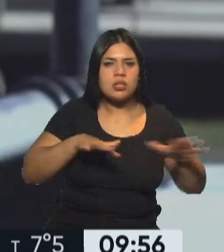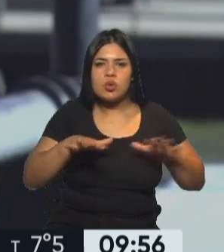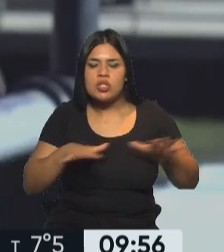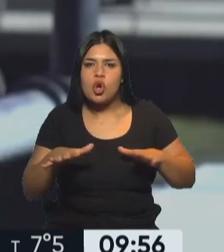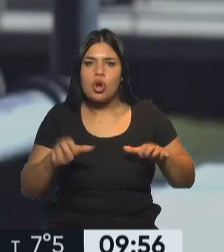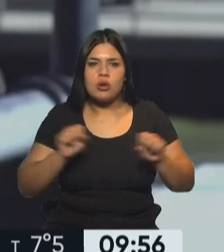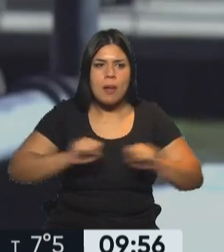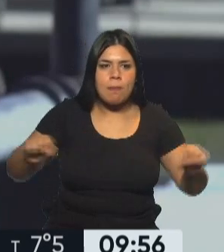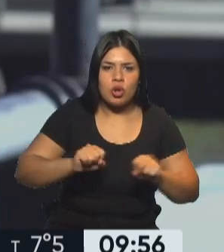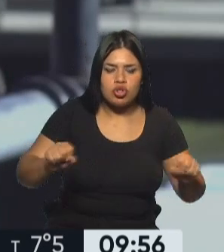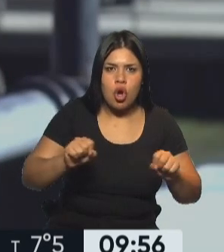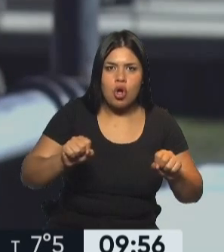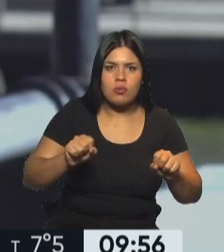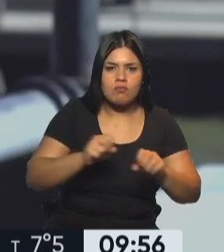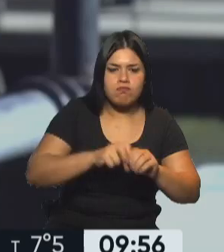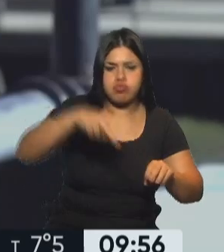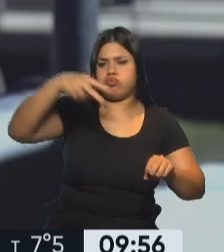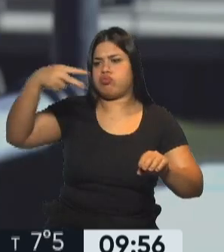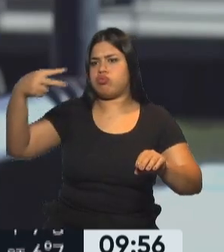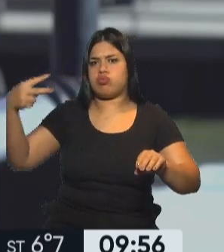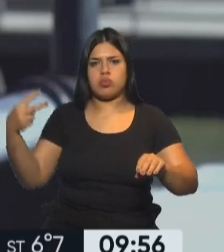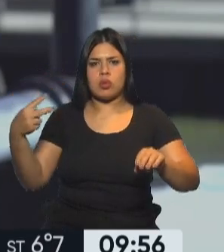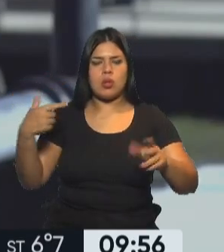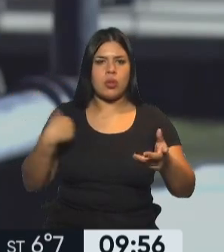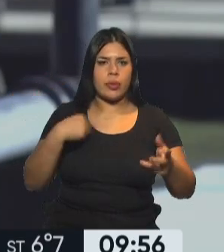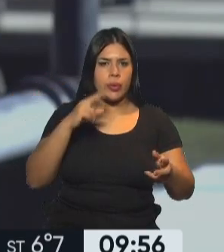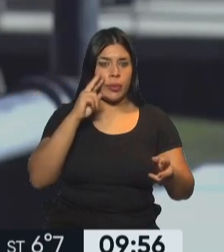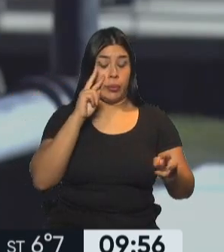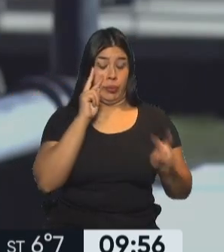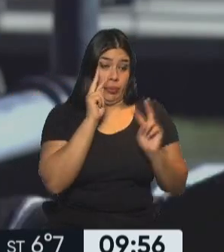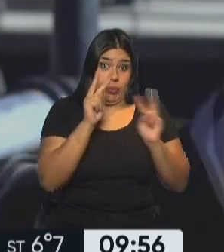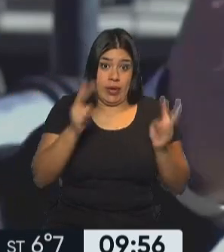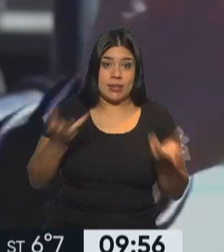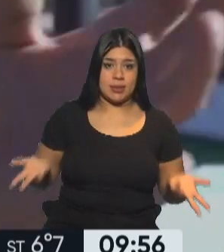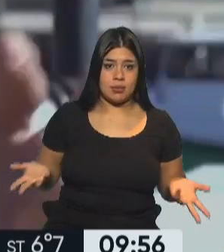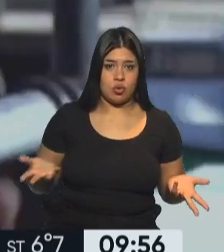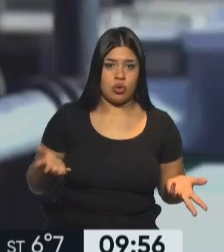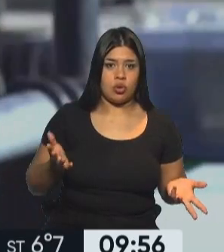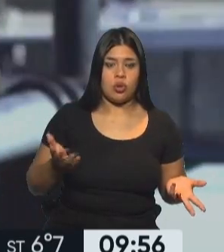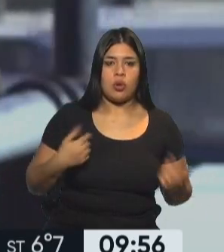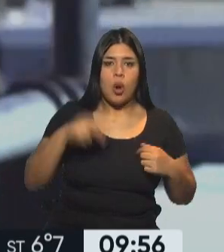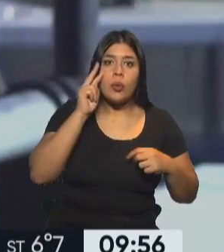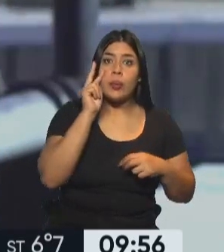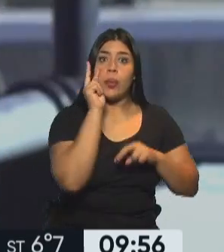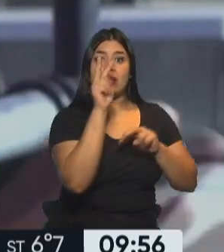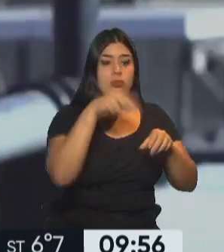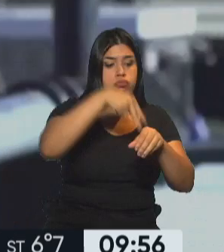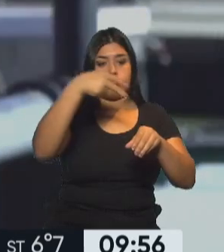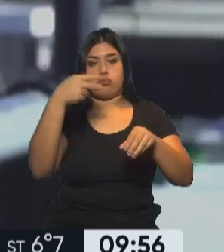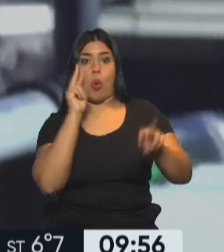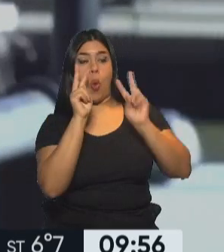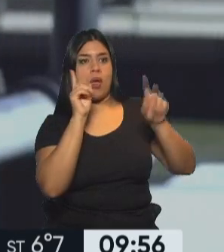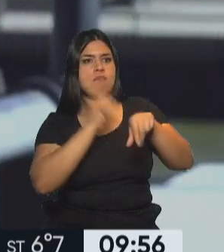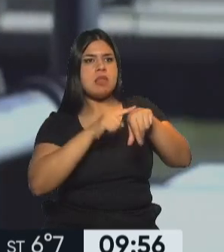explosión, digamos así, uno va viendo, porque todo se desarma al frente tuyo, todo se